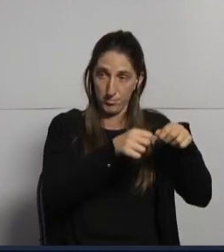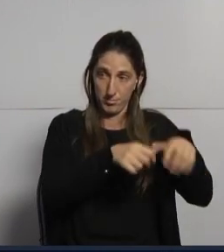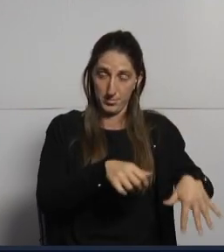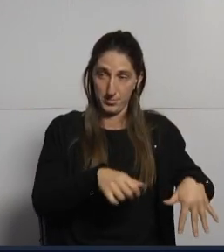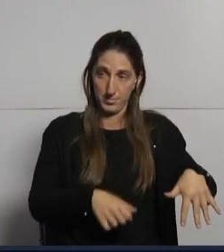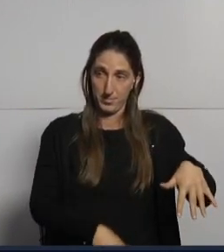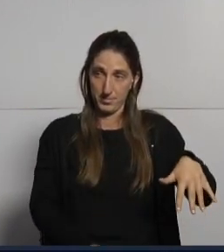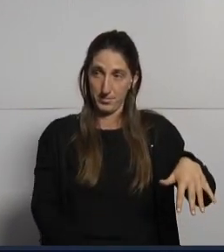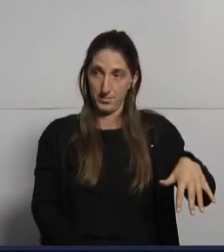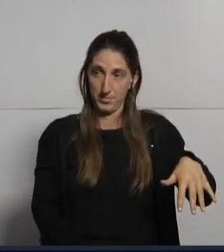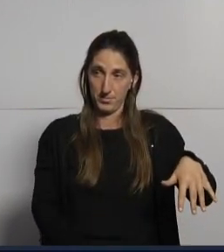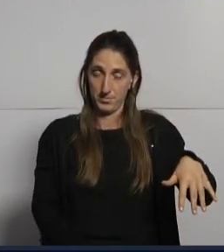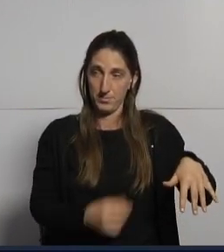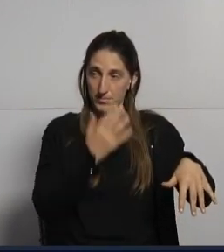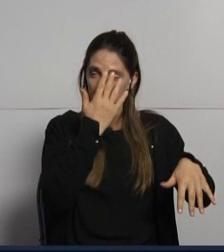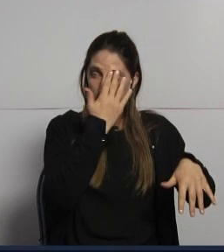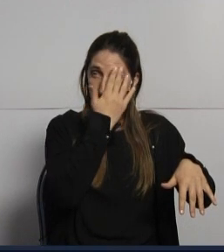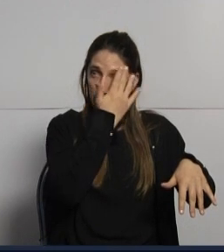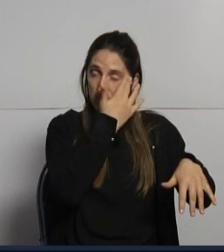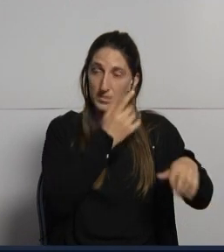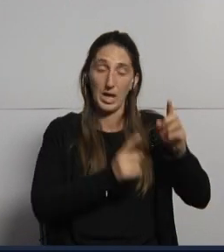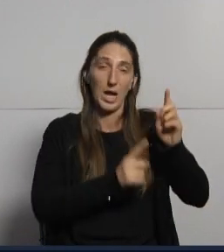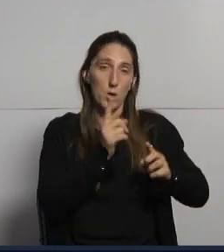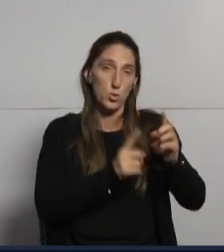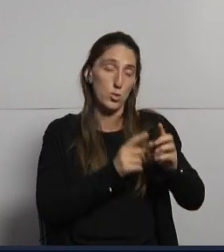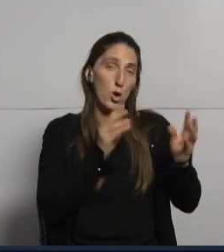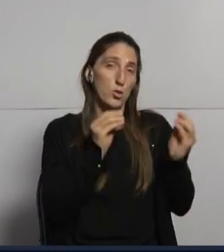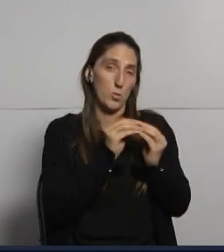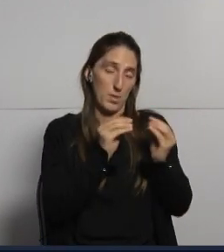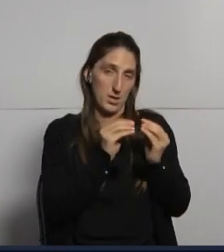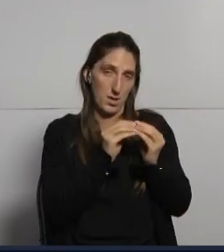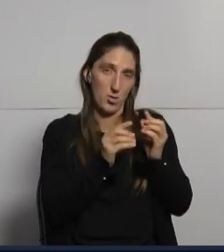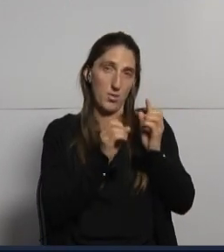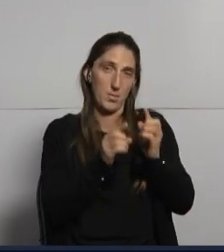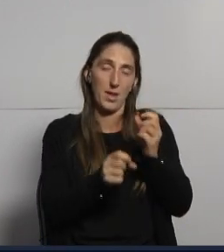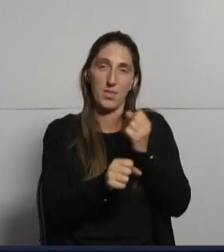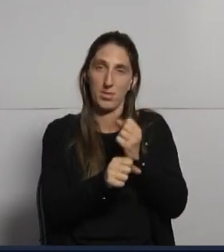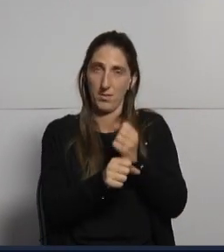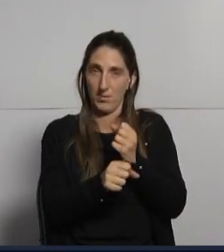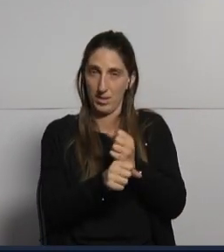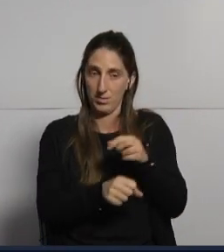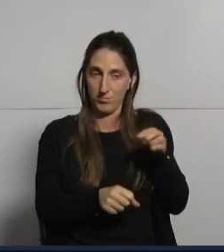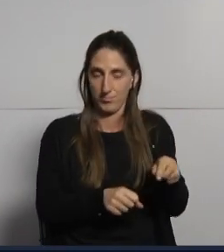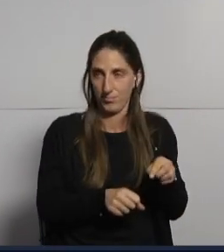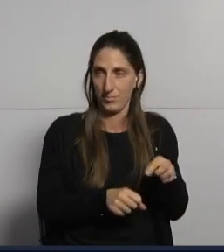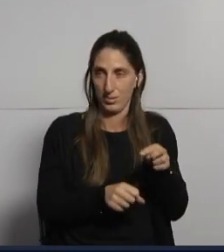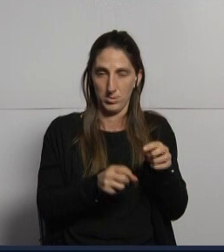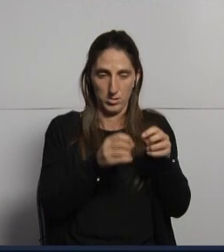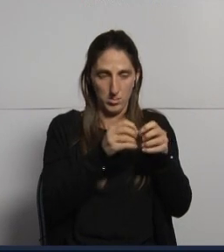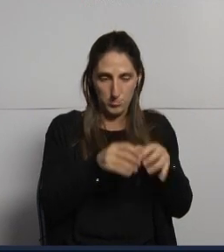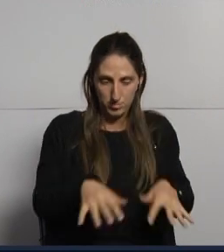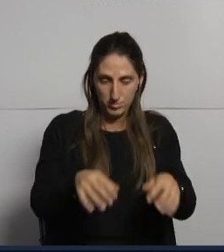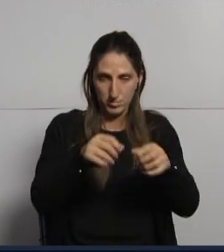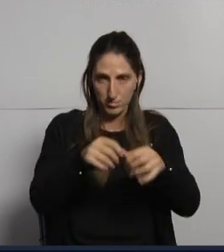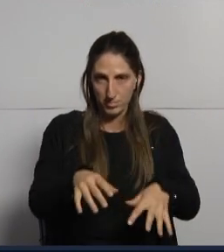para ver algunos de mis compañeros que también trabajan en Quanam, y puedo seguir expandiendo a ellos